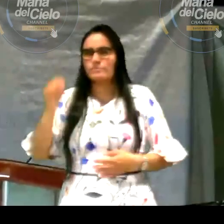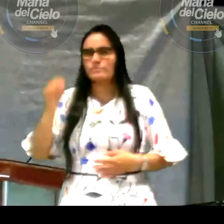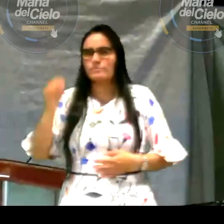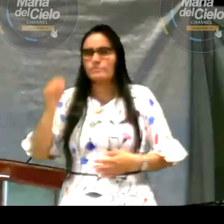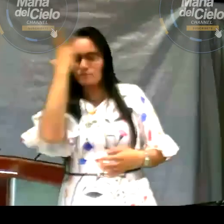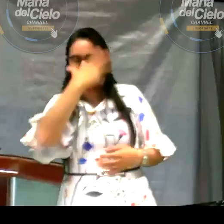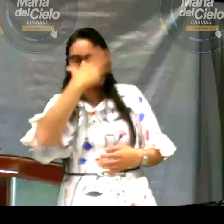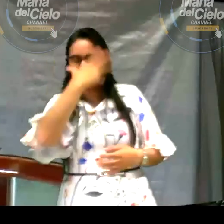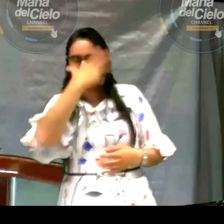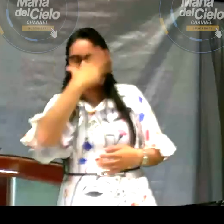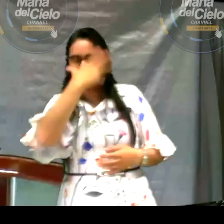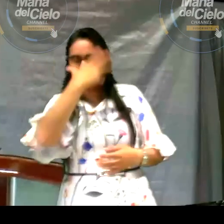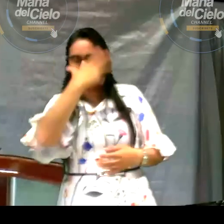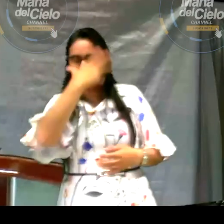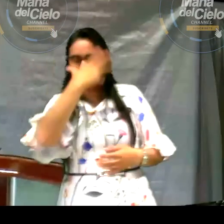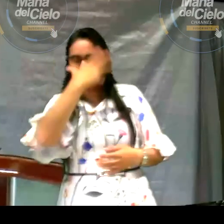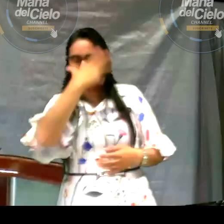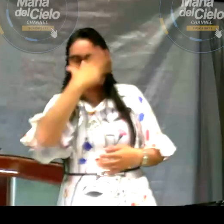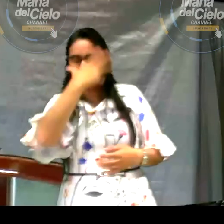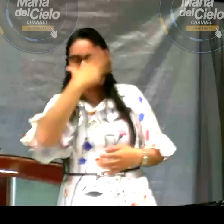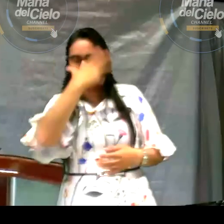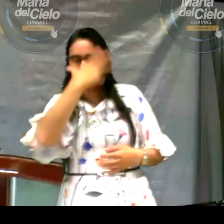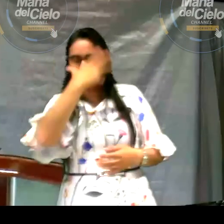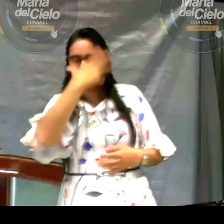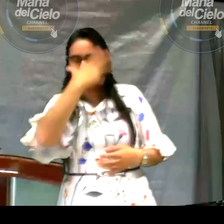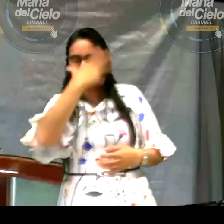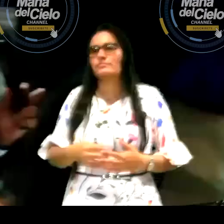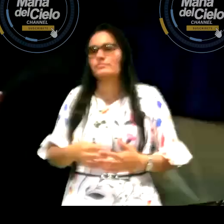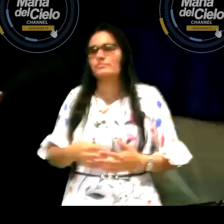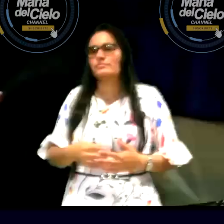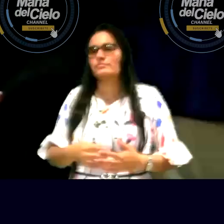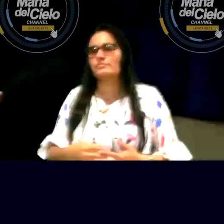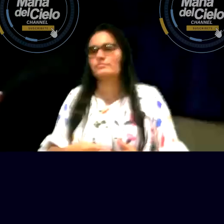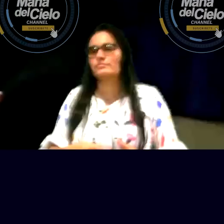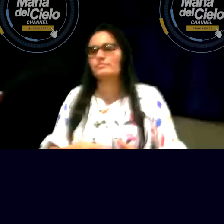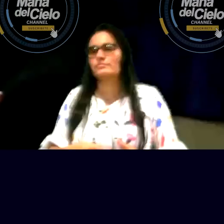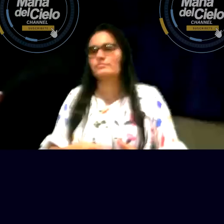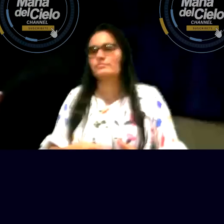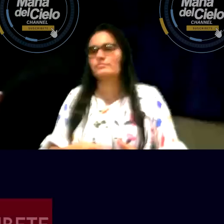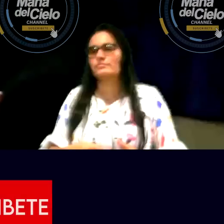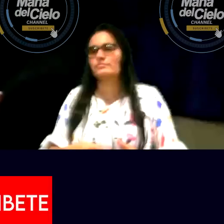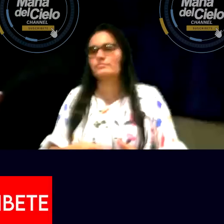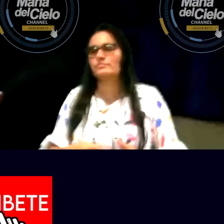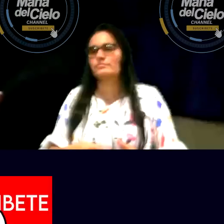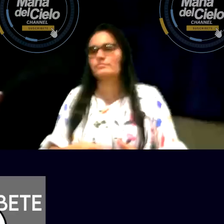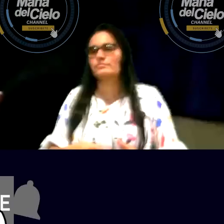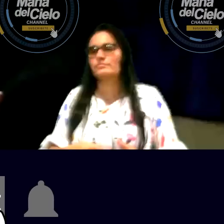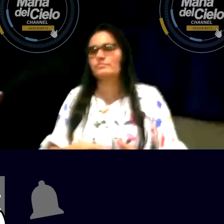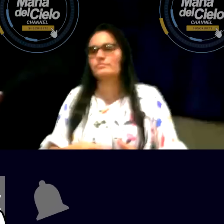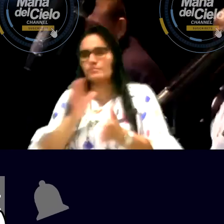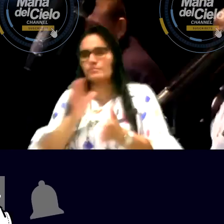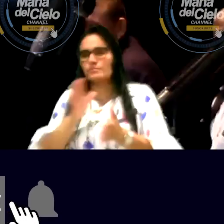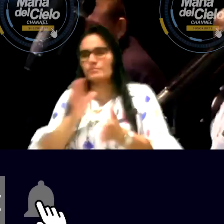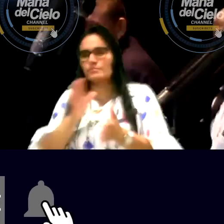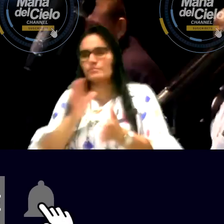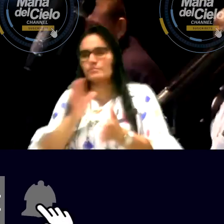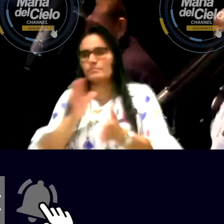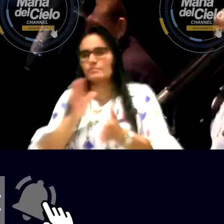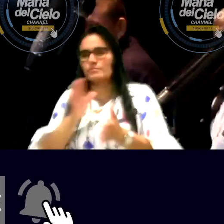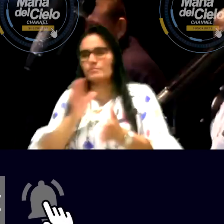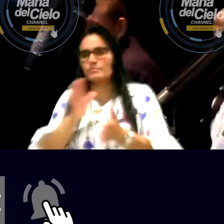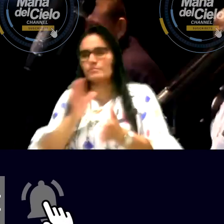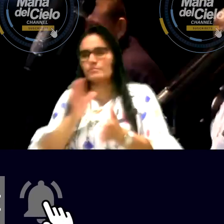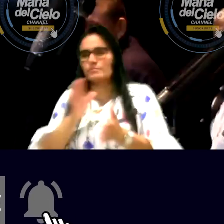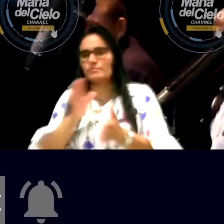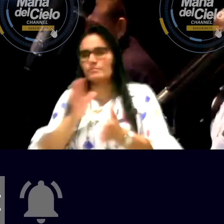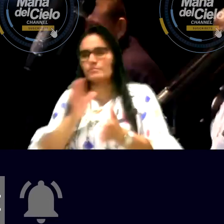Maravilloso. Me parece que las escenas que has recreado se ubican dentro del momento que